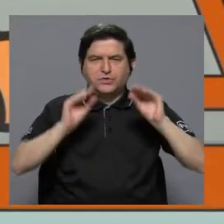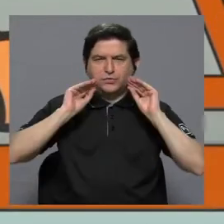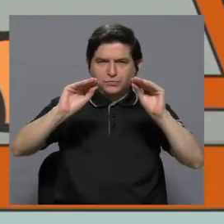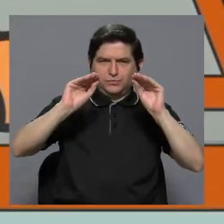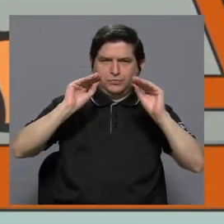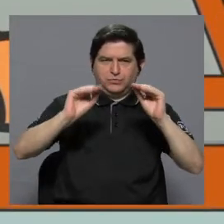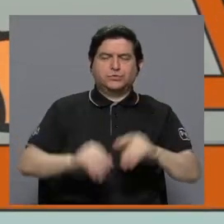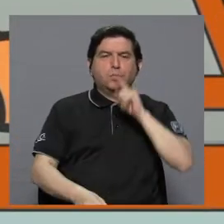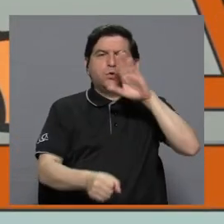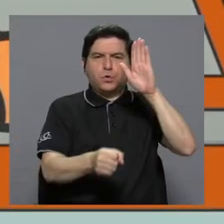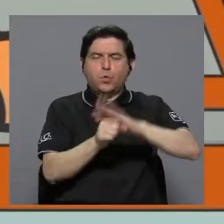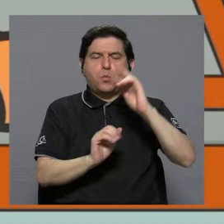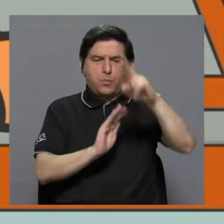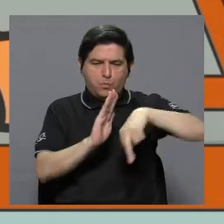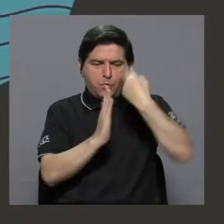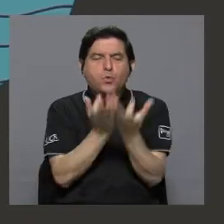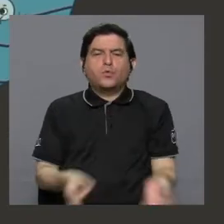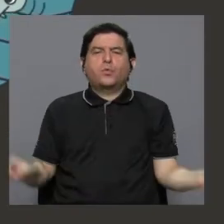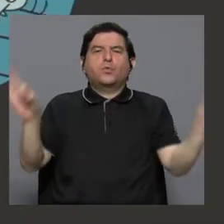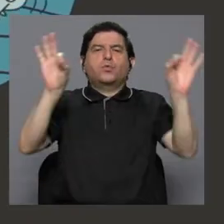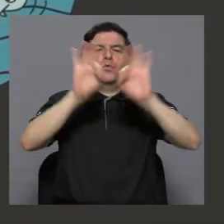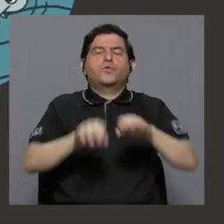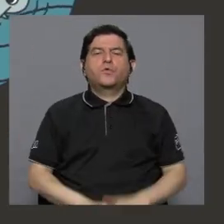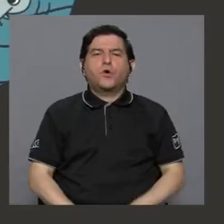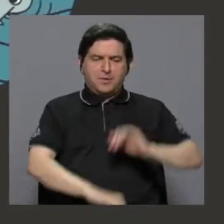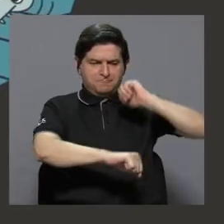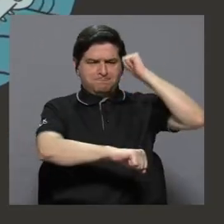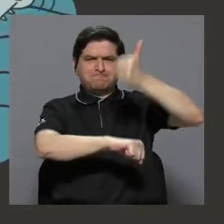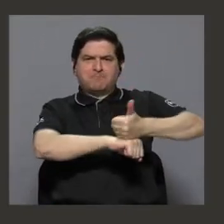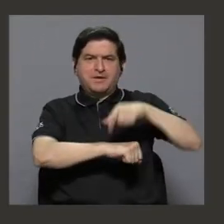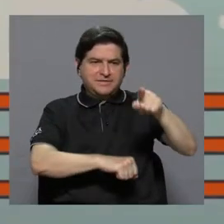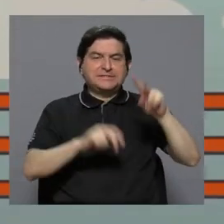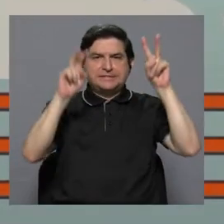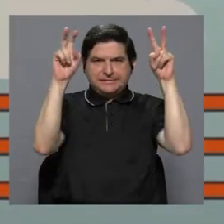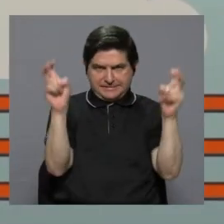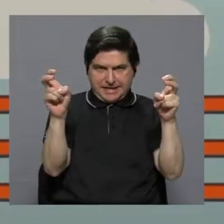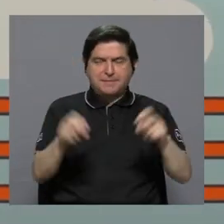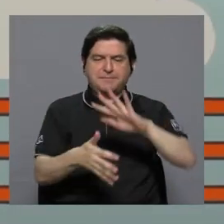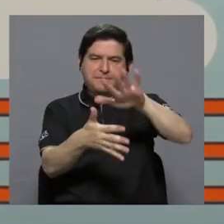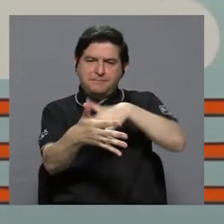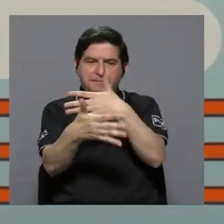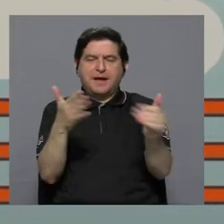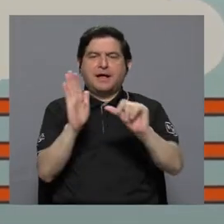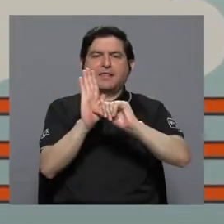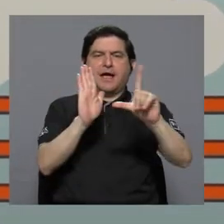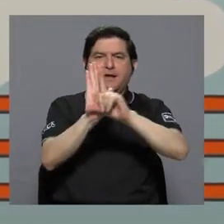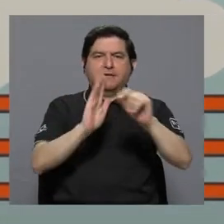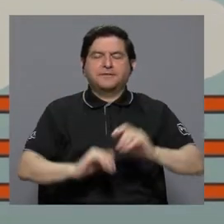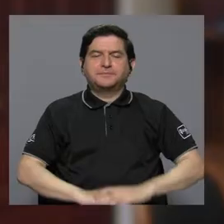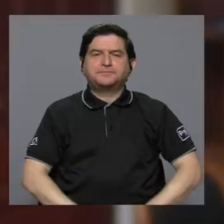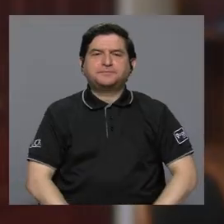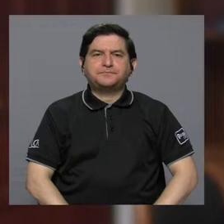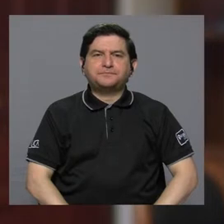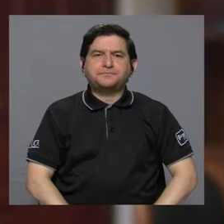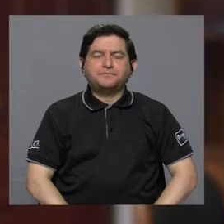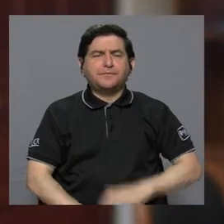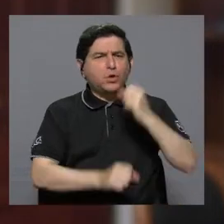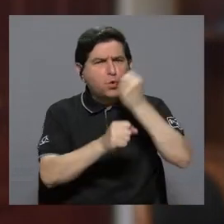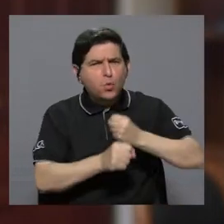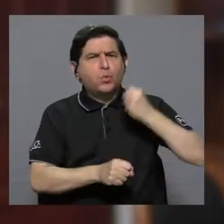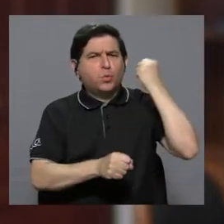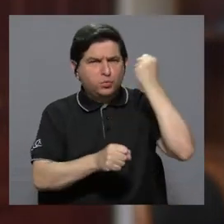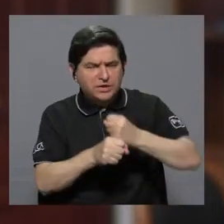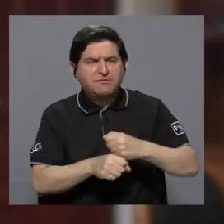académicos, cumplió un rol protagónico en el posicionamiento de este tema en la agenda legislativa. Fue un esfuerzo